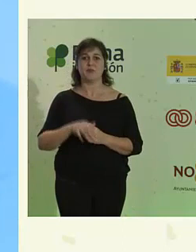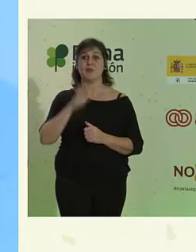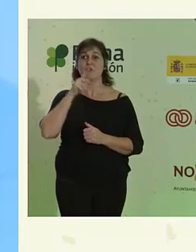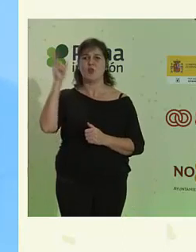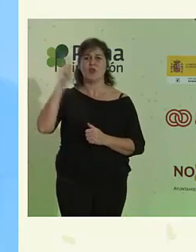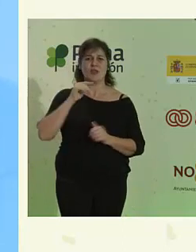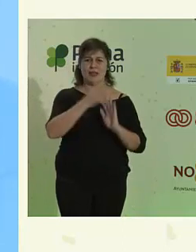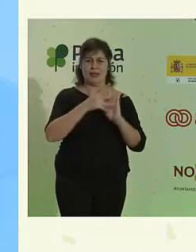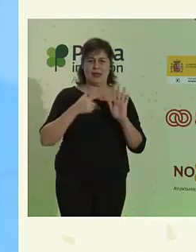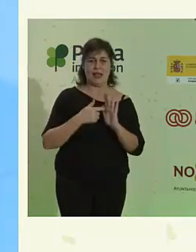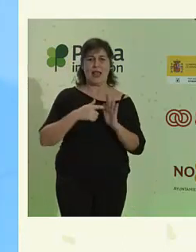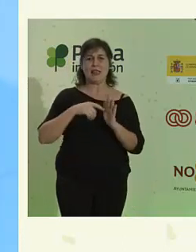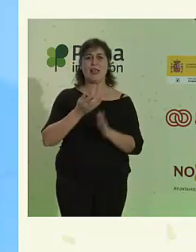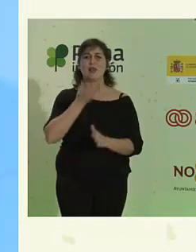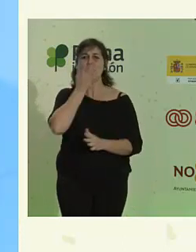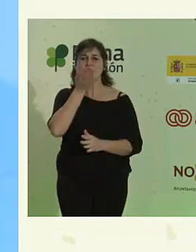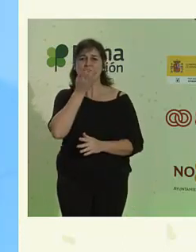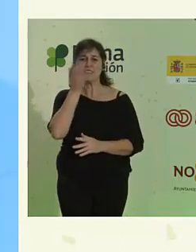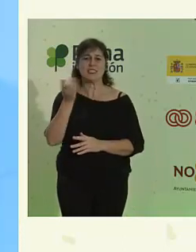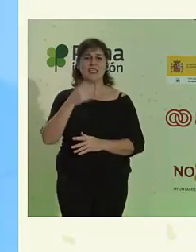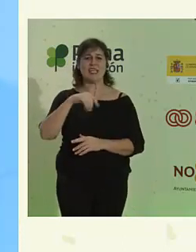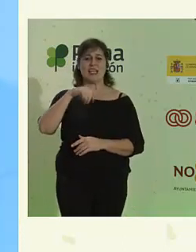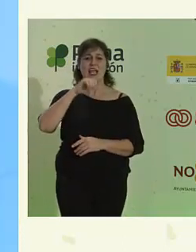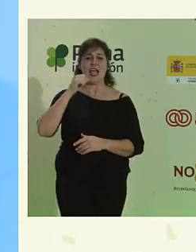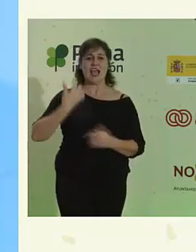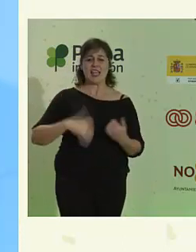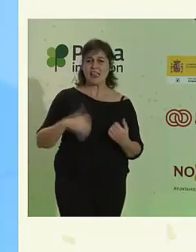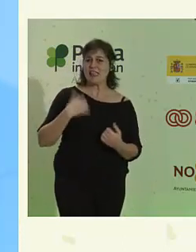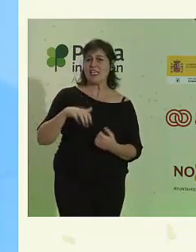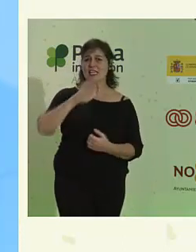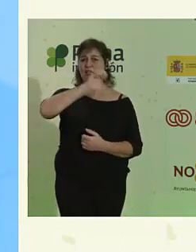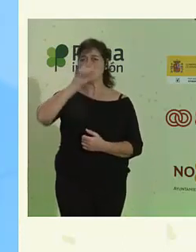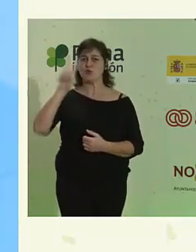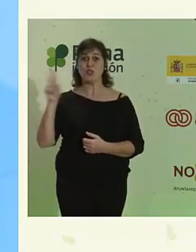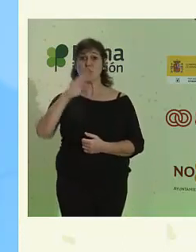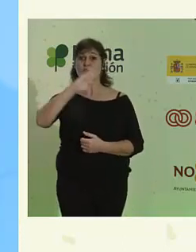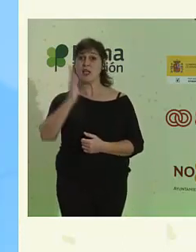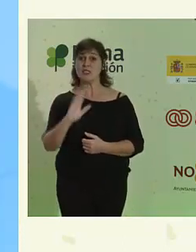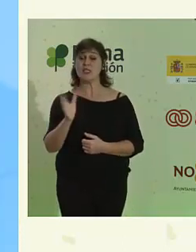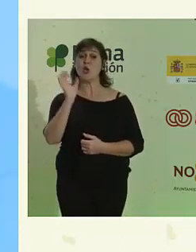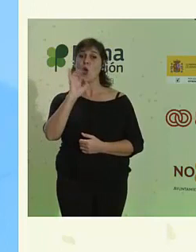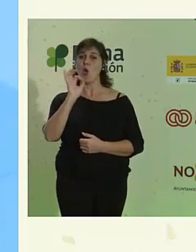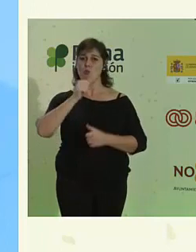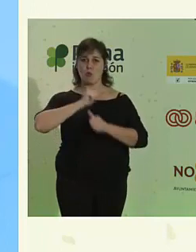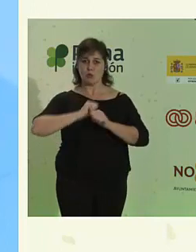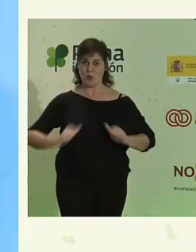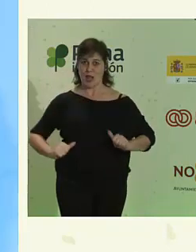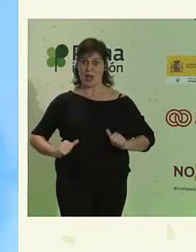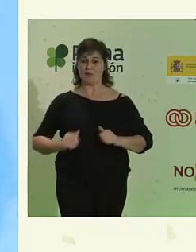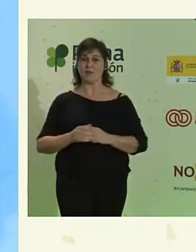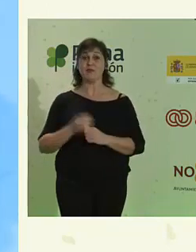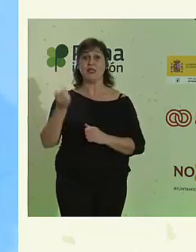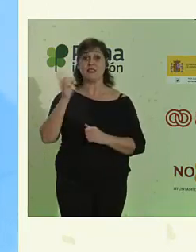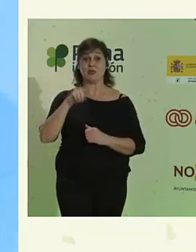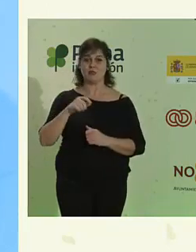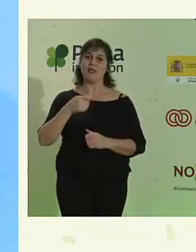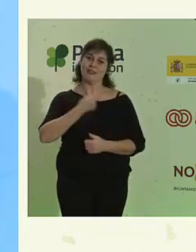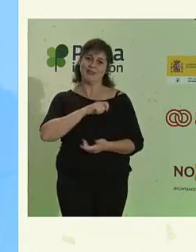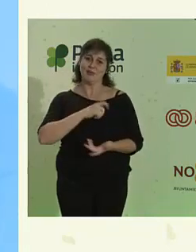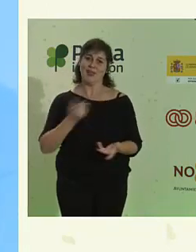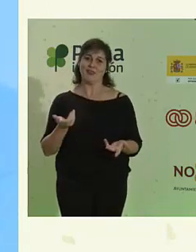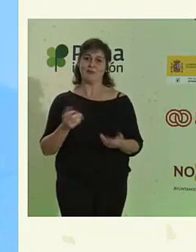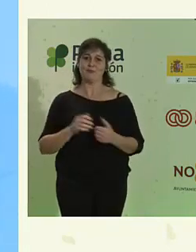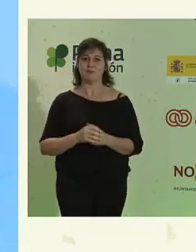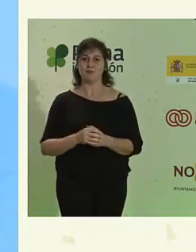República Checa, Argentina, Estados Unidos, Brasil o Portugal. También hay personas en España